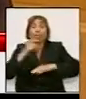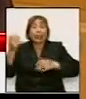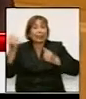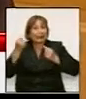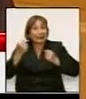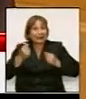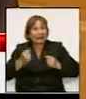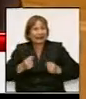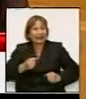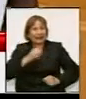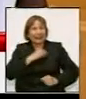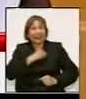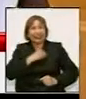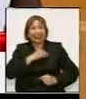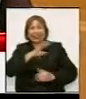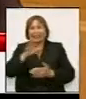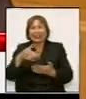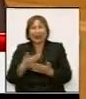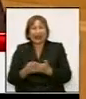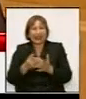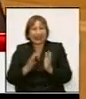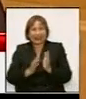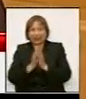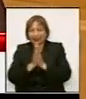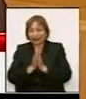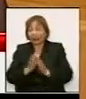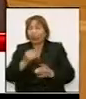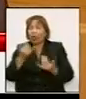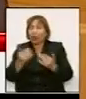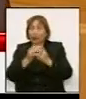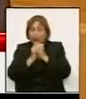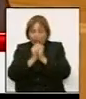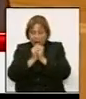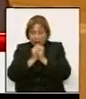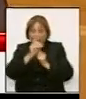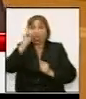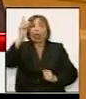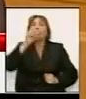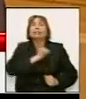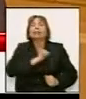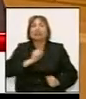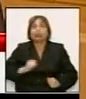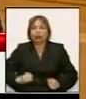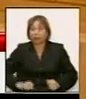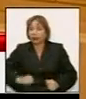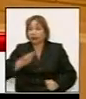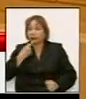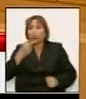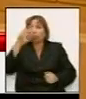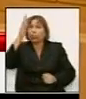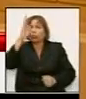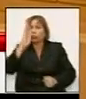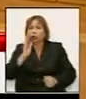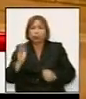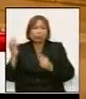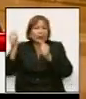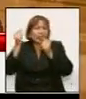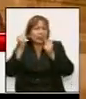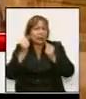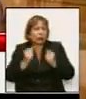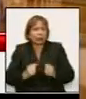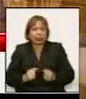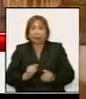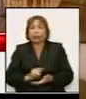conforta en todas las tribulaciones. Oremos al Señor diciendo: Dios Padre